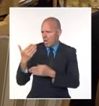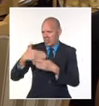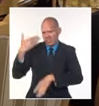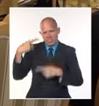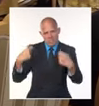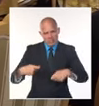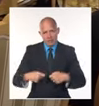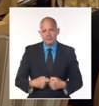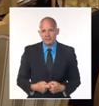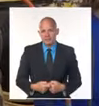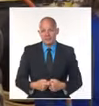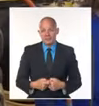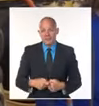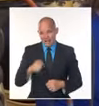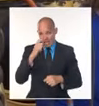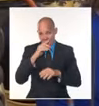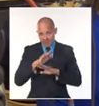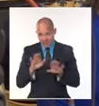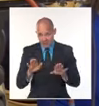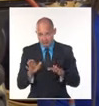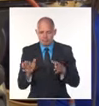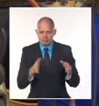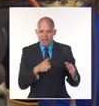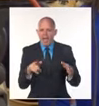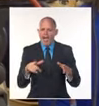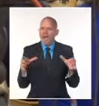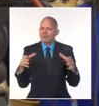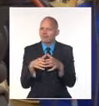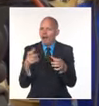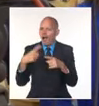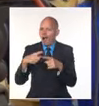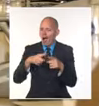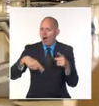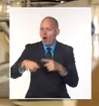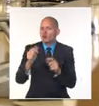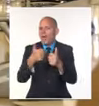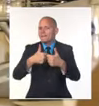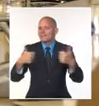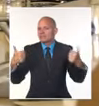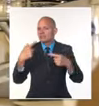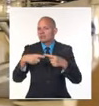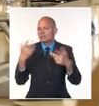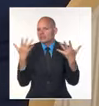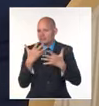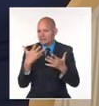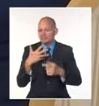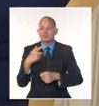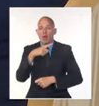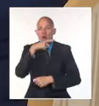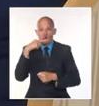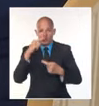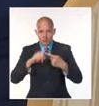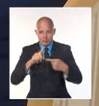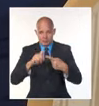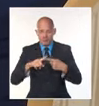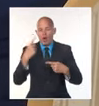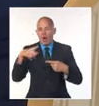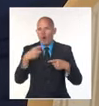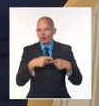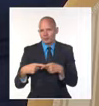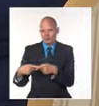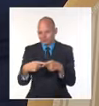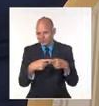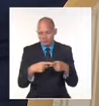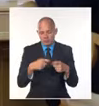a una reunión de los países miembros, participaron también los presidentes Vladimir Putin de Rusia, Alexander Lukashenko de Bielorrusia,